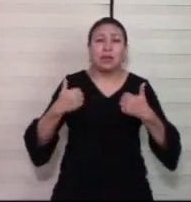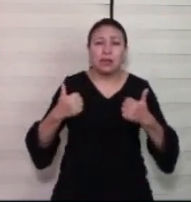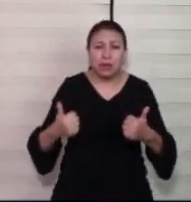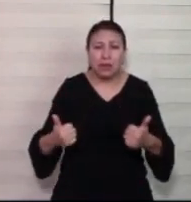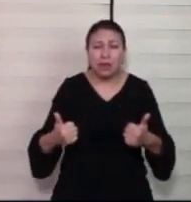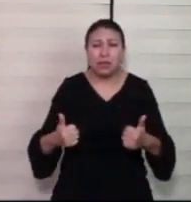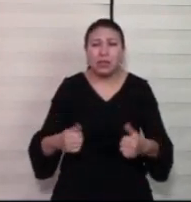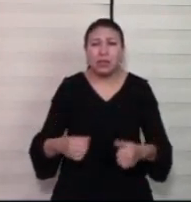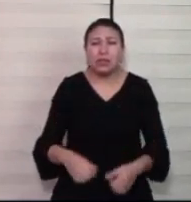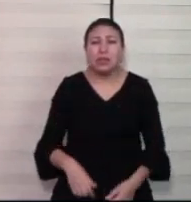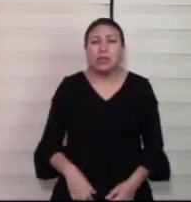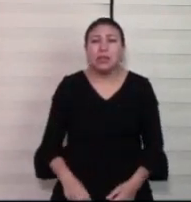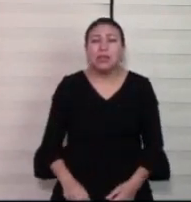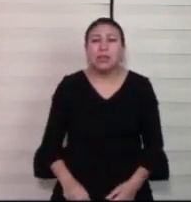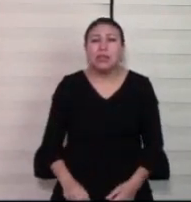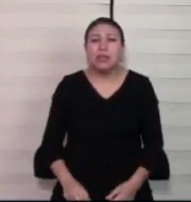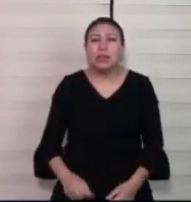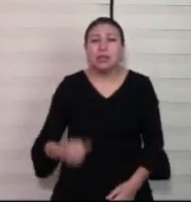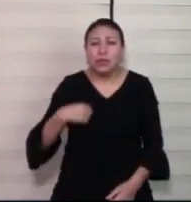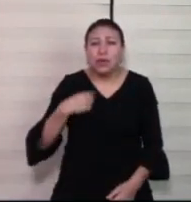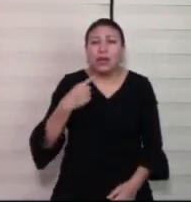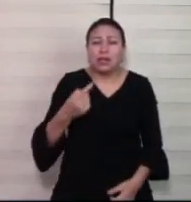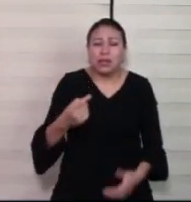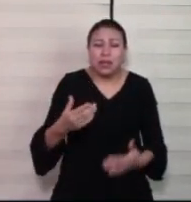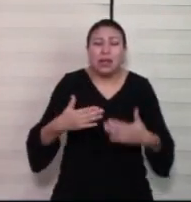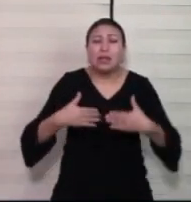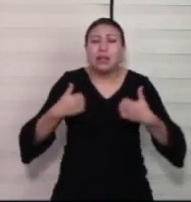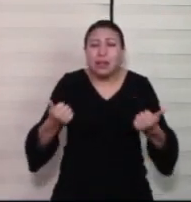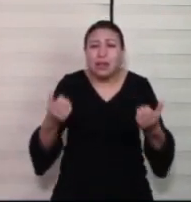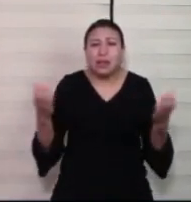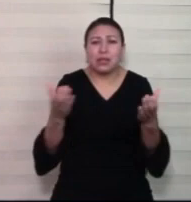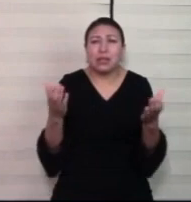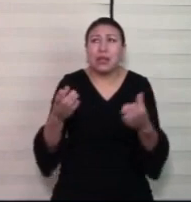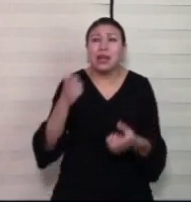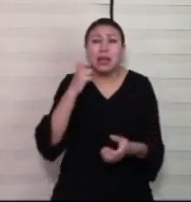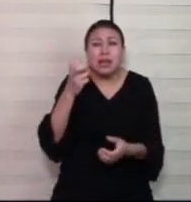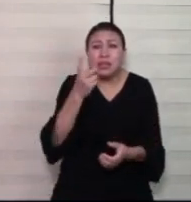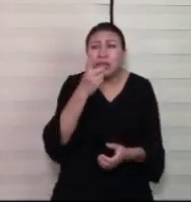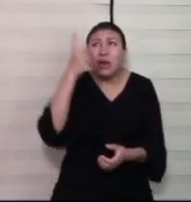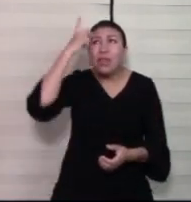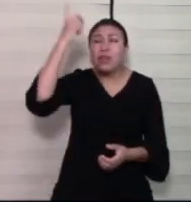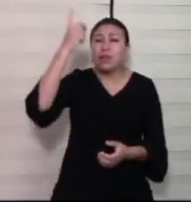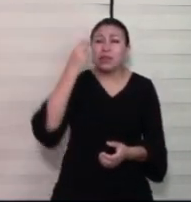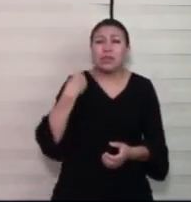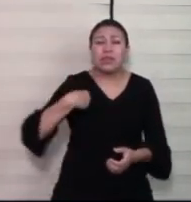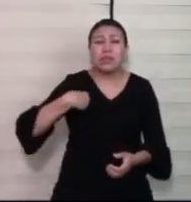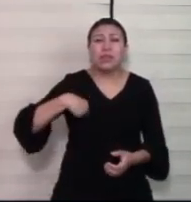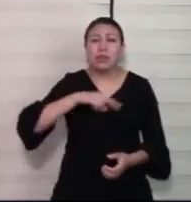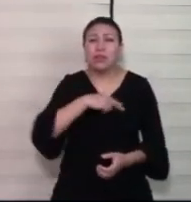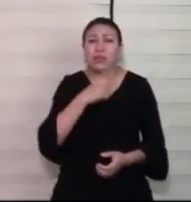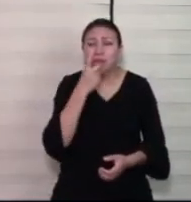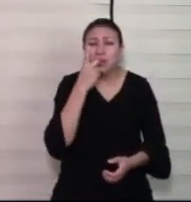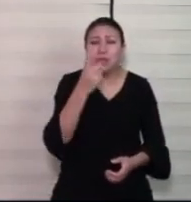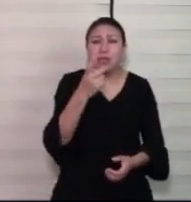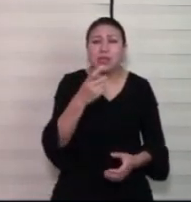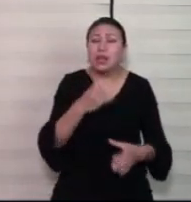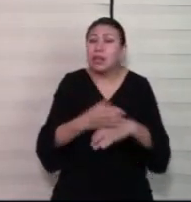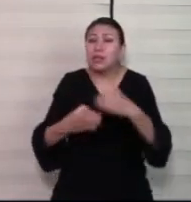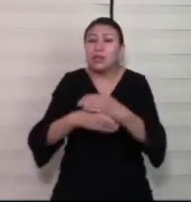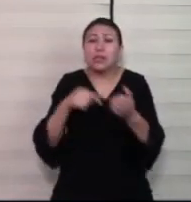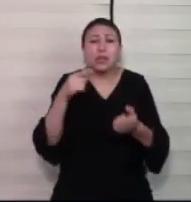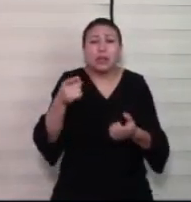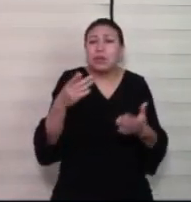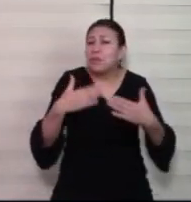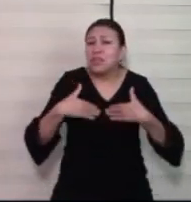Las cosas que no entiendes, las cosas que no comprendes, las cosas que no tienes explicación para ellas,